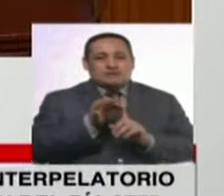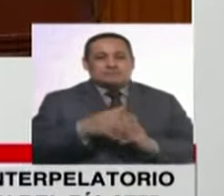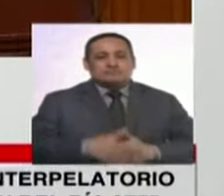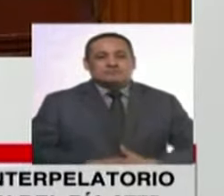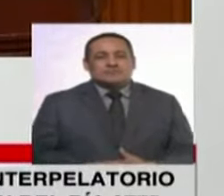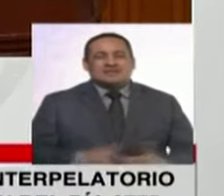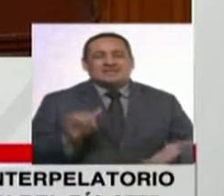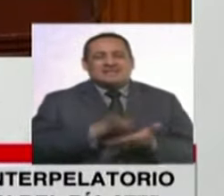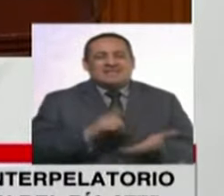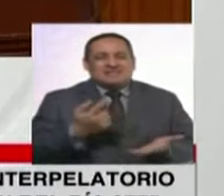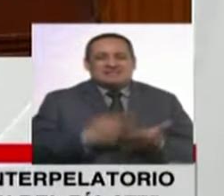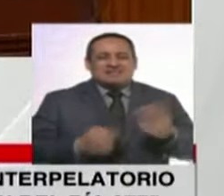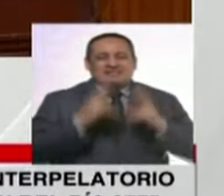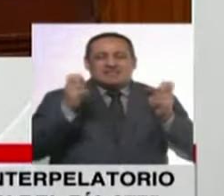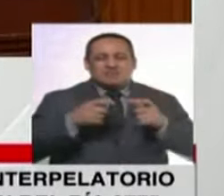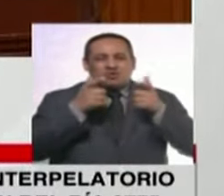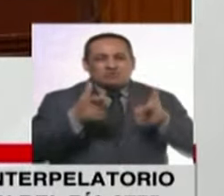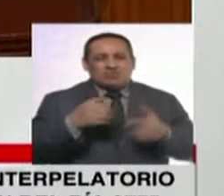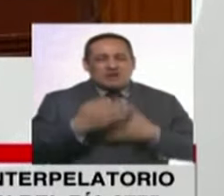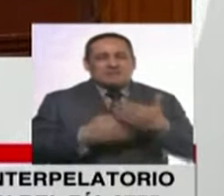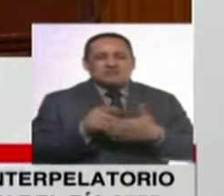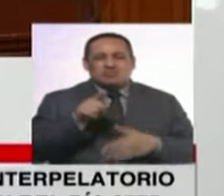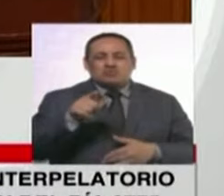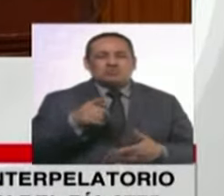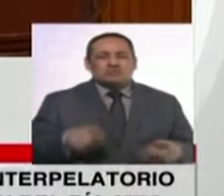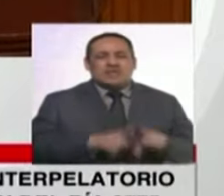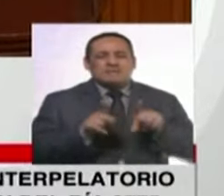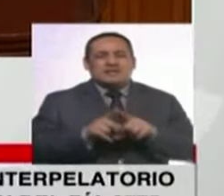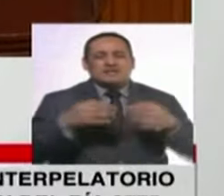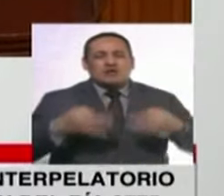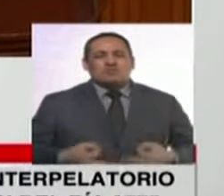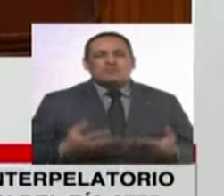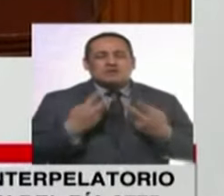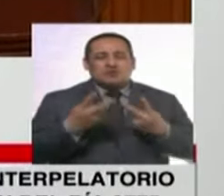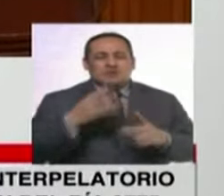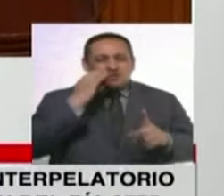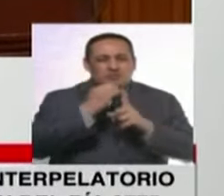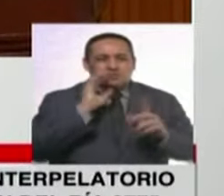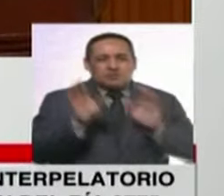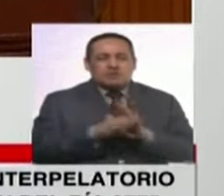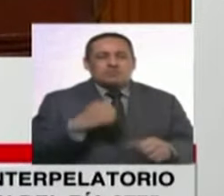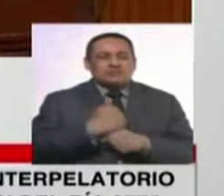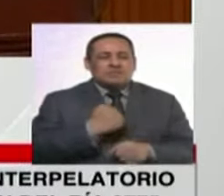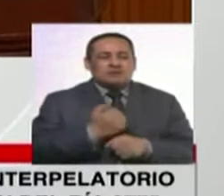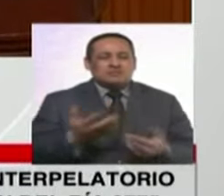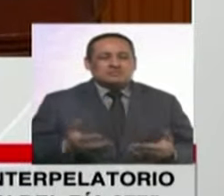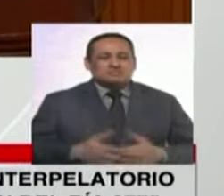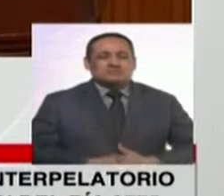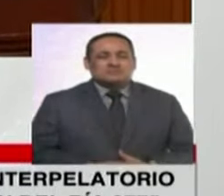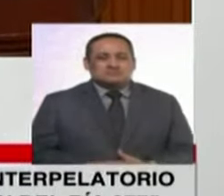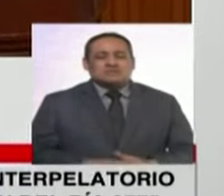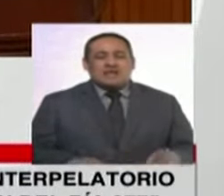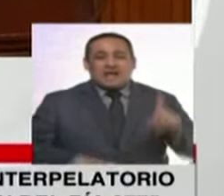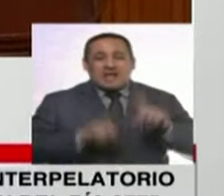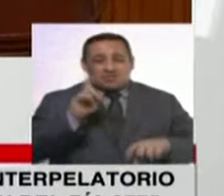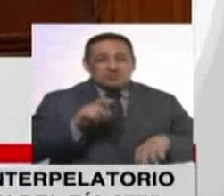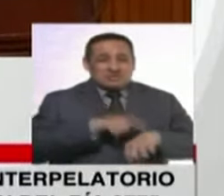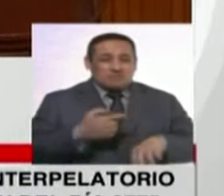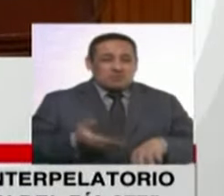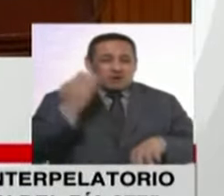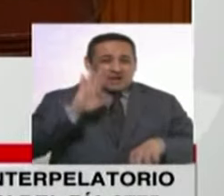Qué tipo de monitoreo efectuaba usted sobre el cumplimiento de los objetivos institucionales en algún momento